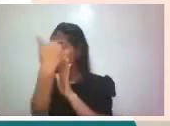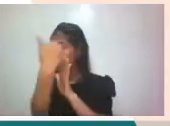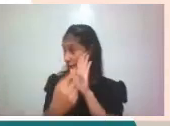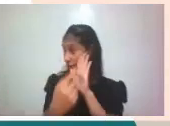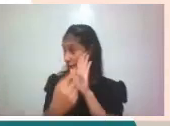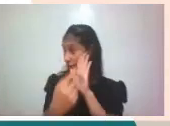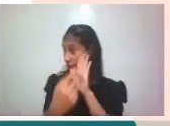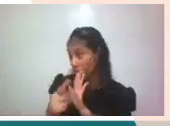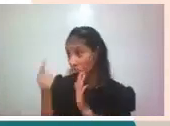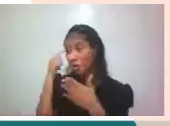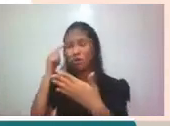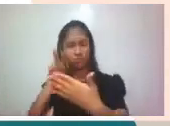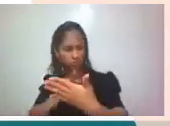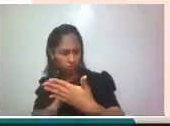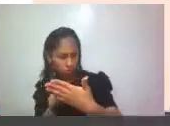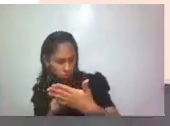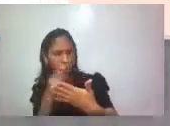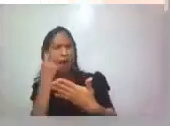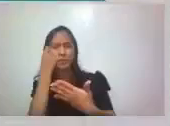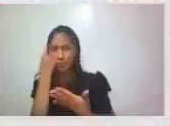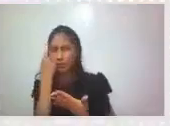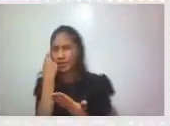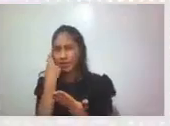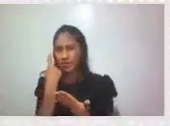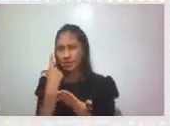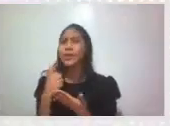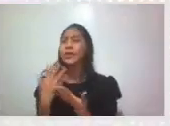ese fortalecimiento a través